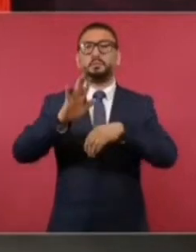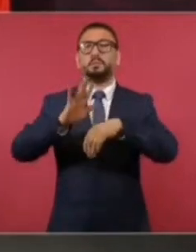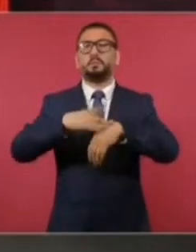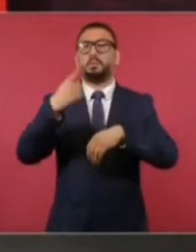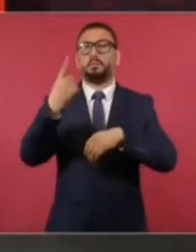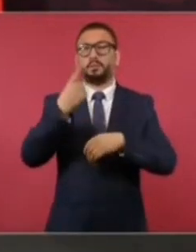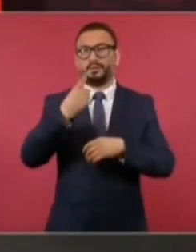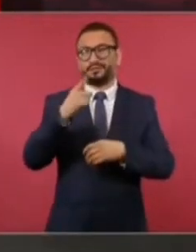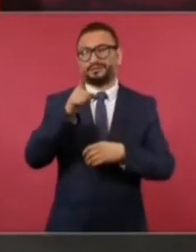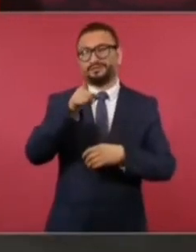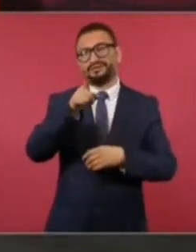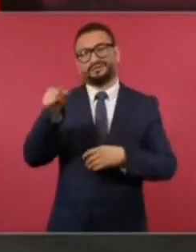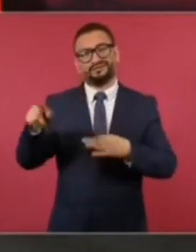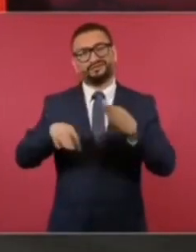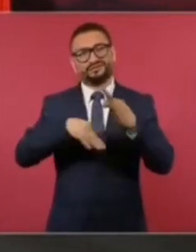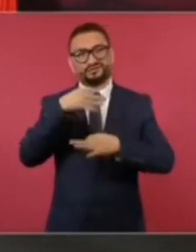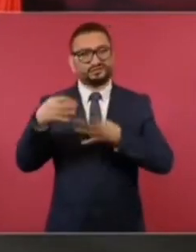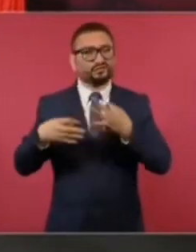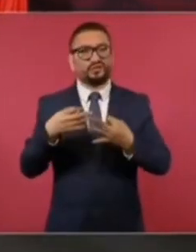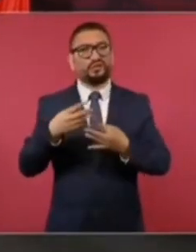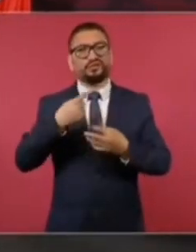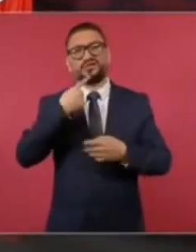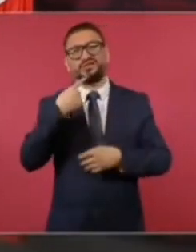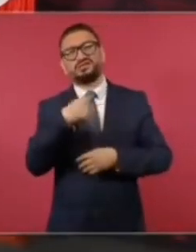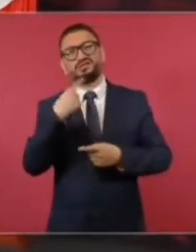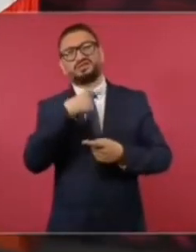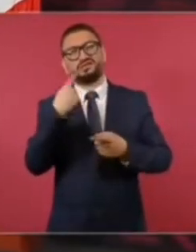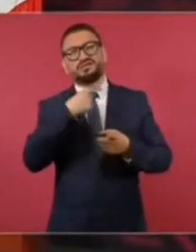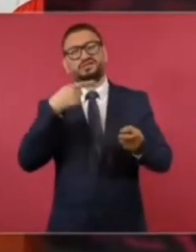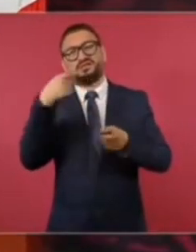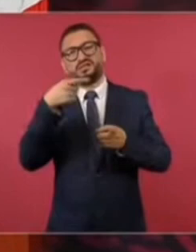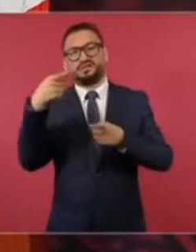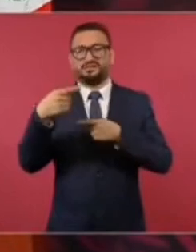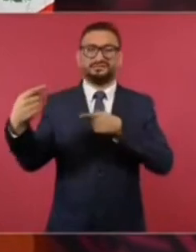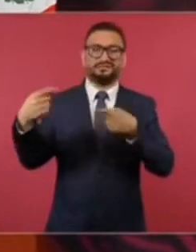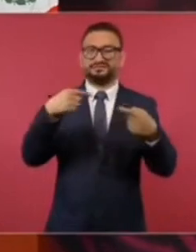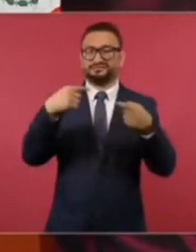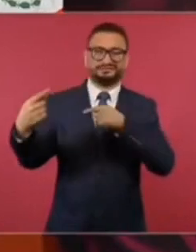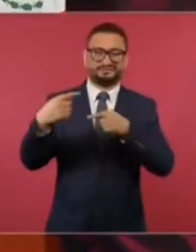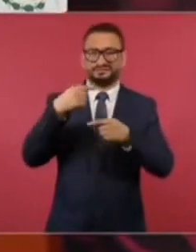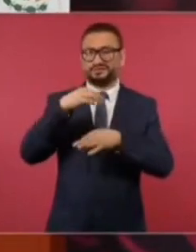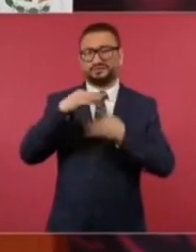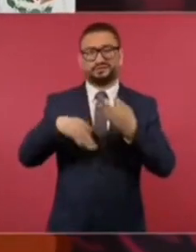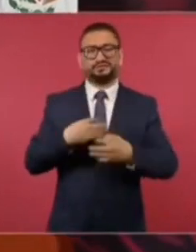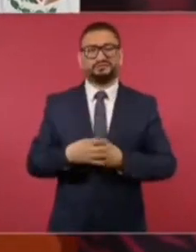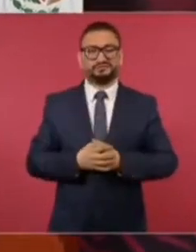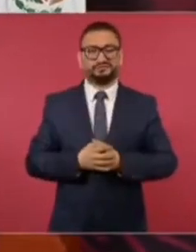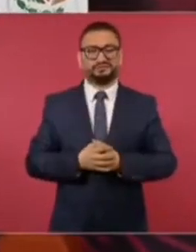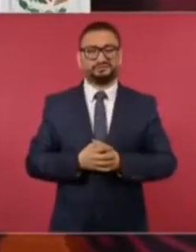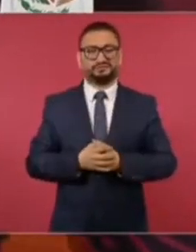están a todo lo que da las acusaciones de un lado y de otro.